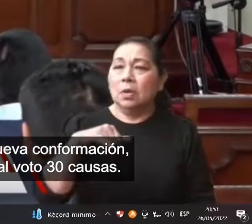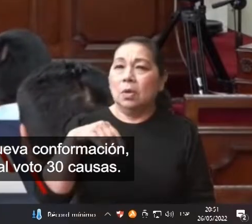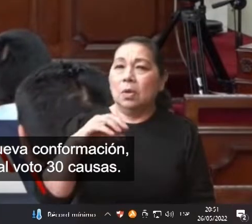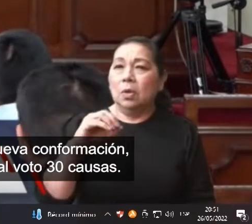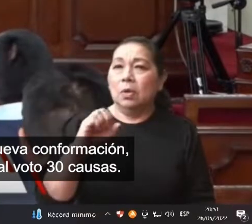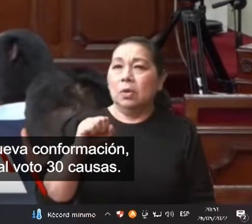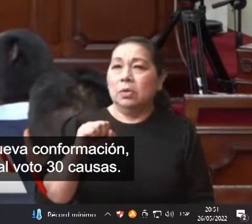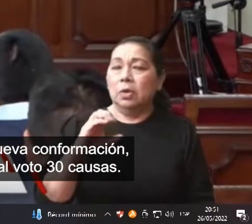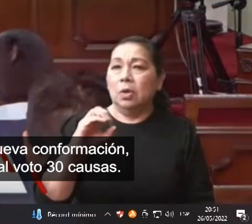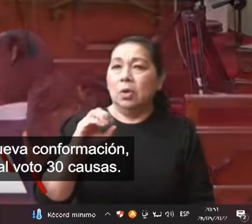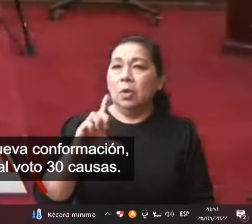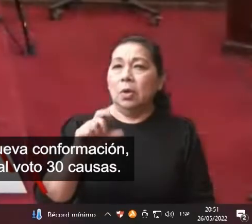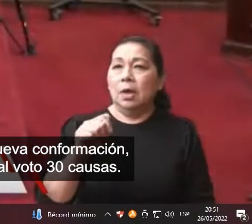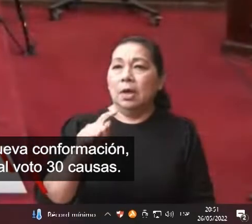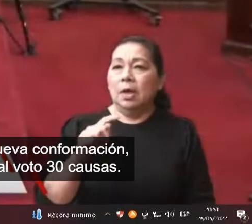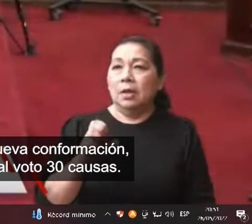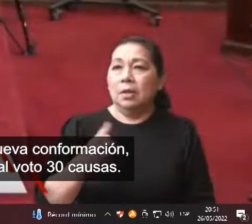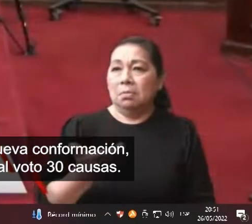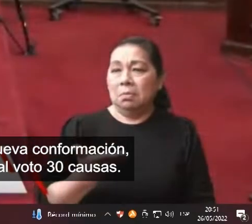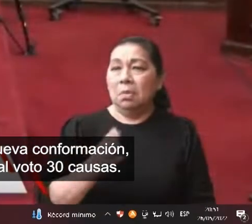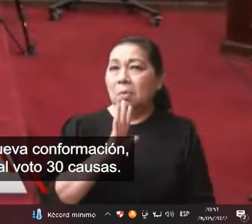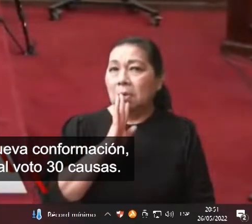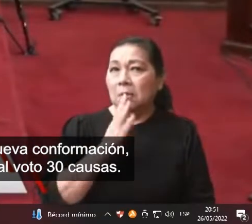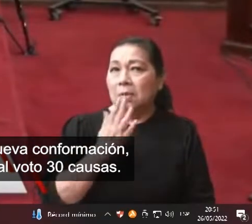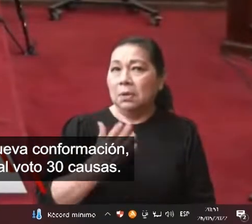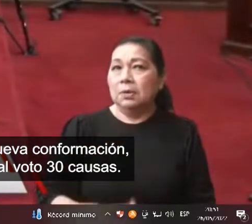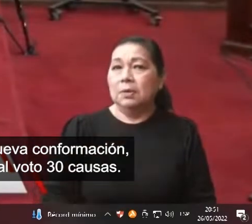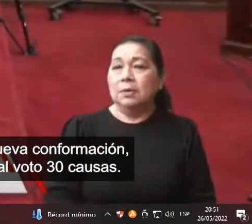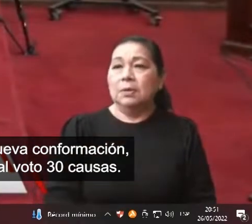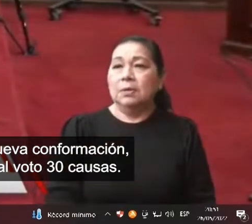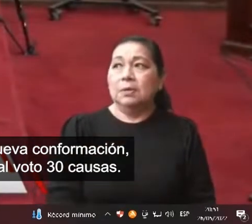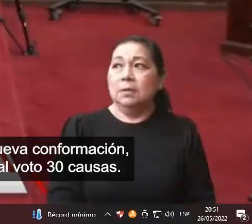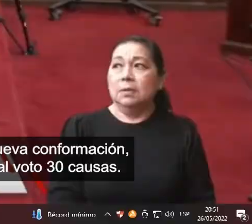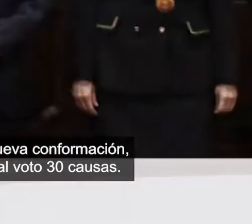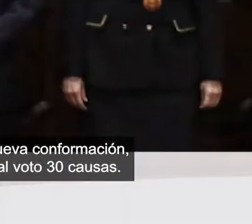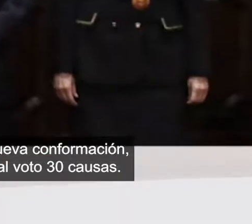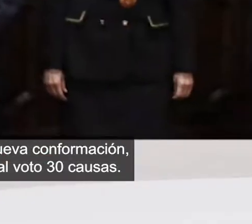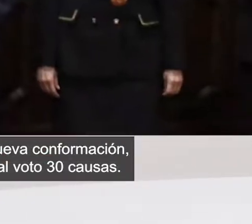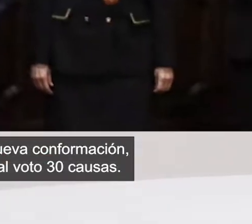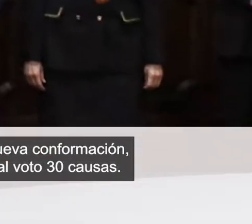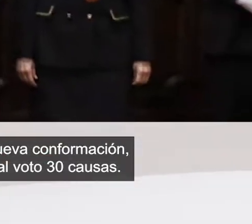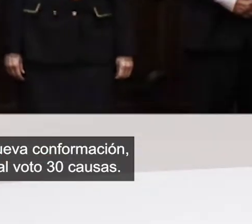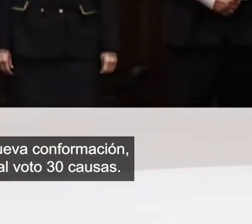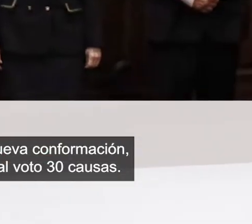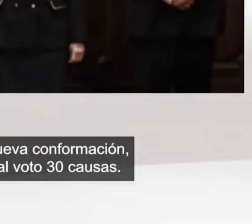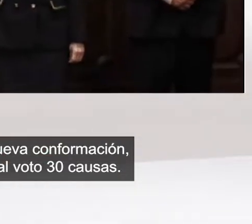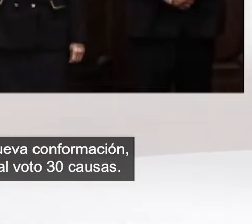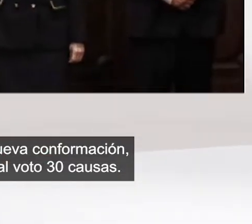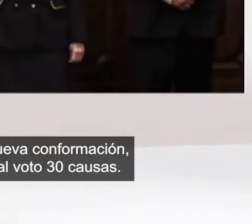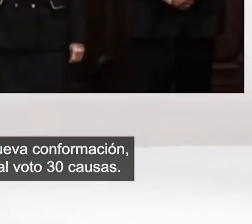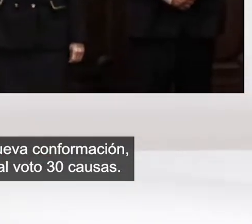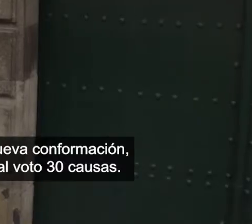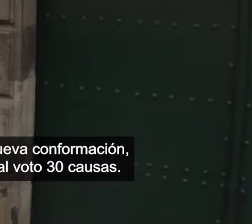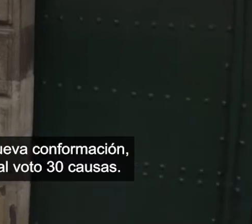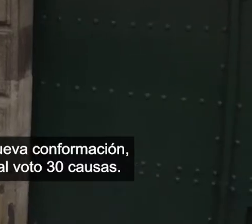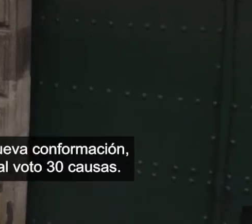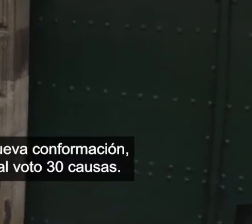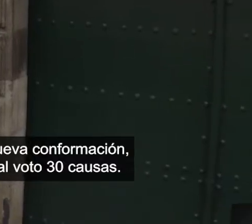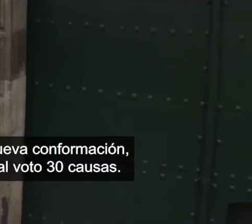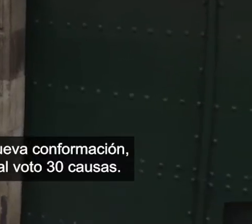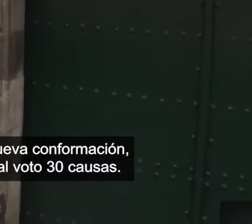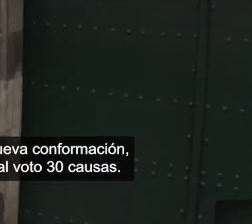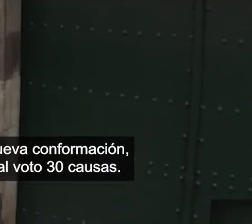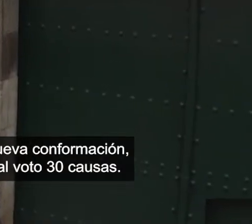Iskay watapa hipanmanmi kunan pachapaq Tribunal Constitucional pleno huñunakuyninta hispichinanpaq